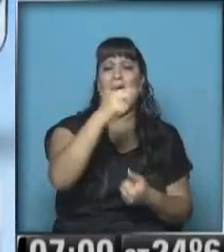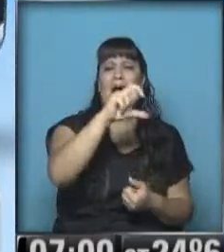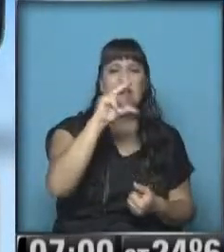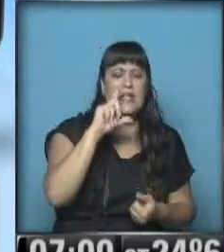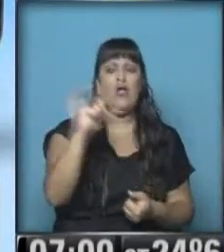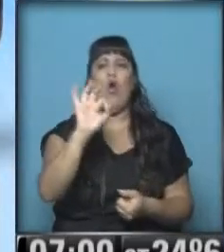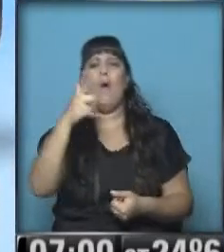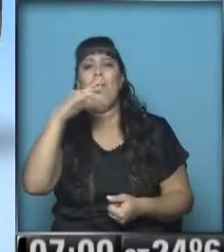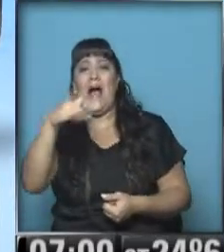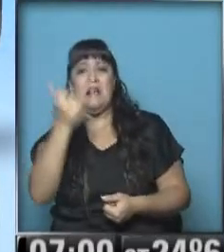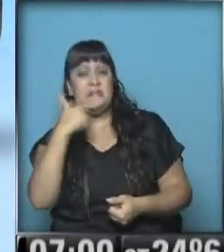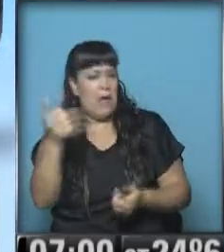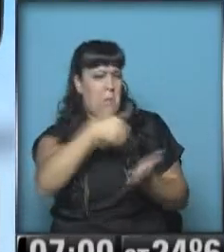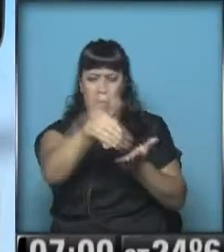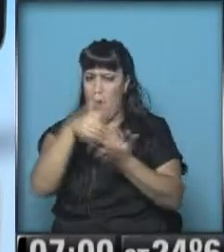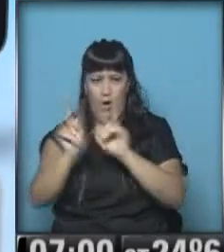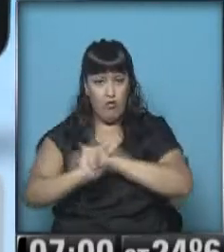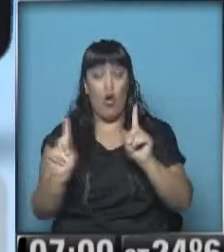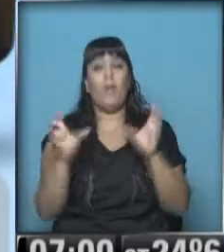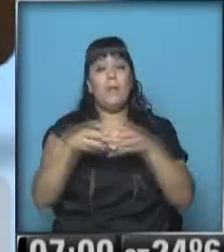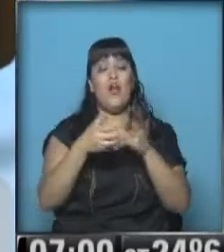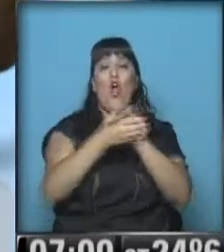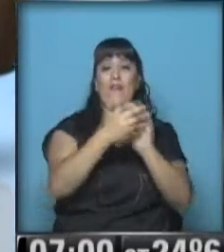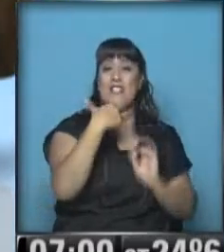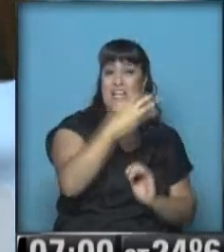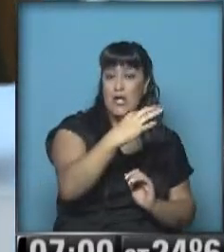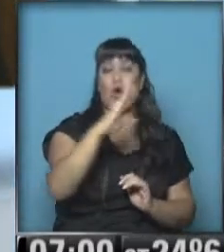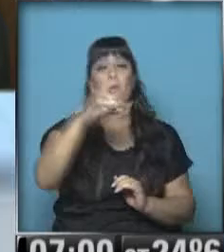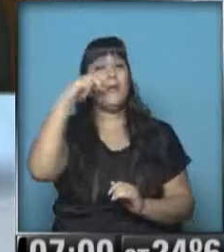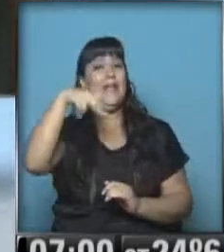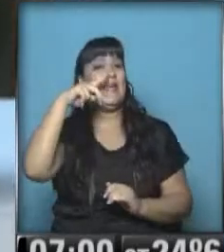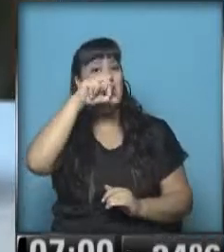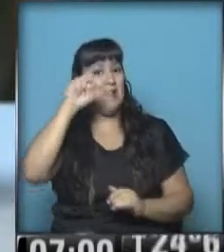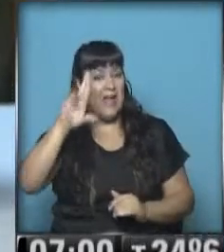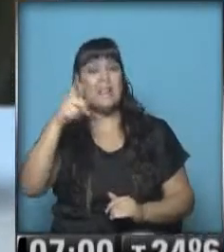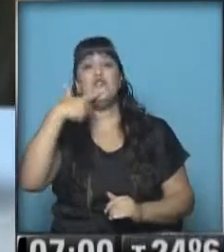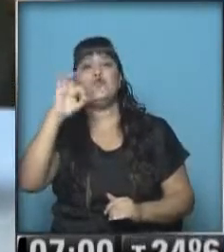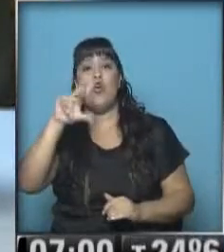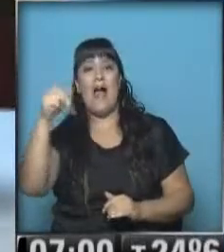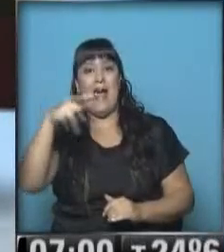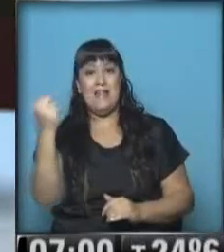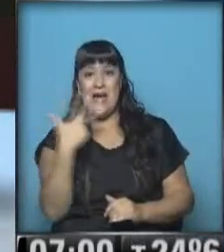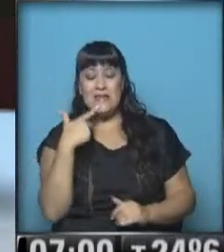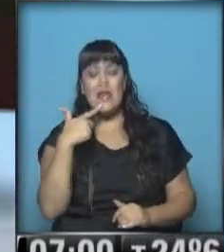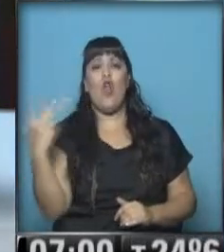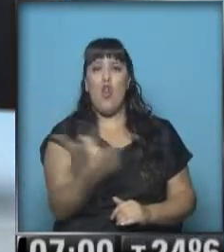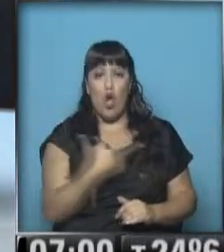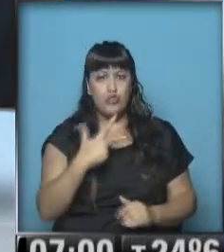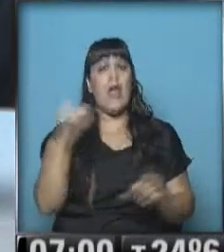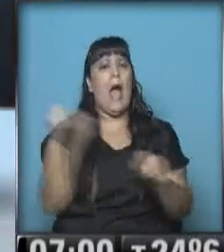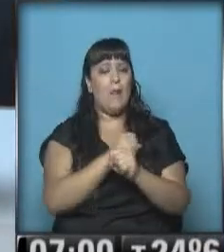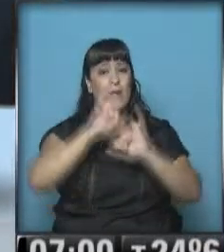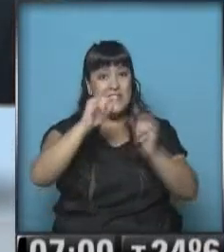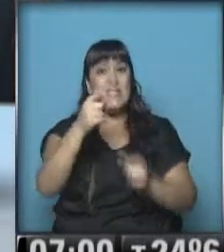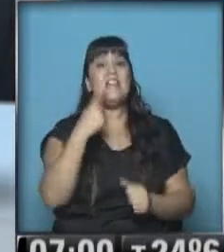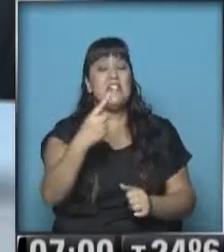Massa, los dirigentes Fernando Pino Solana, Ricardo Alfonsín y Hermes Wiener aprobaron una idea que amenaza con dejar